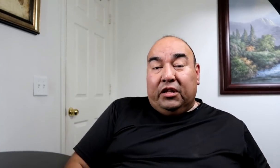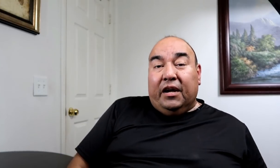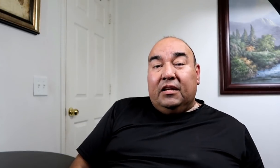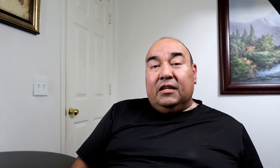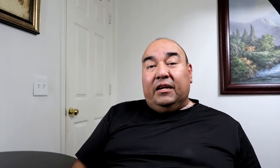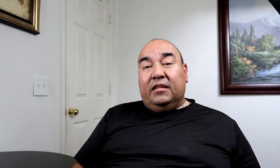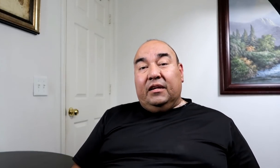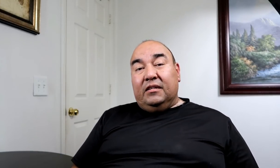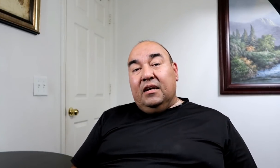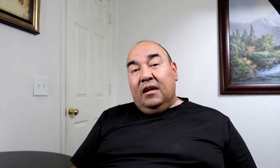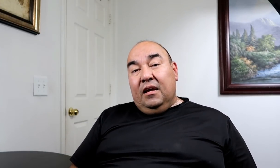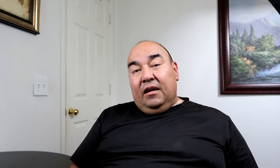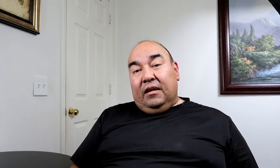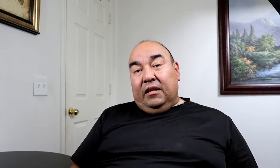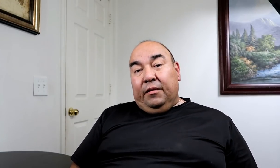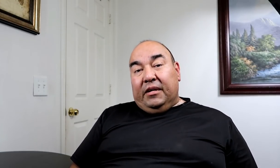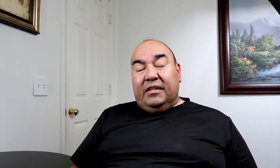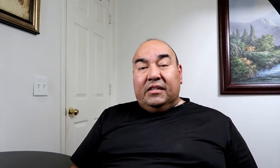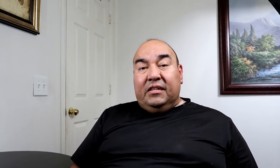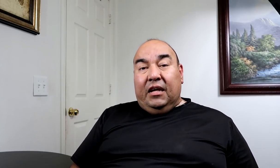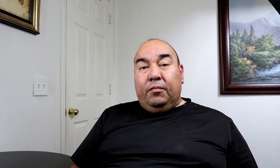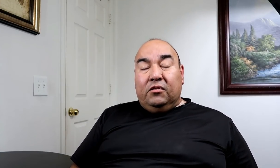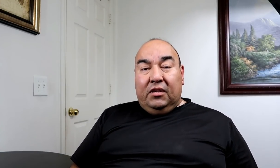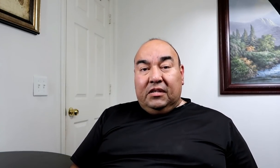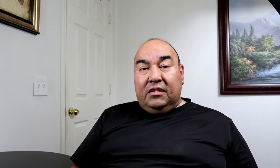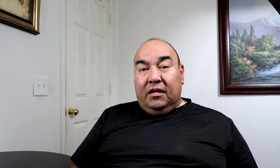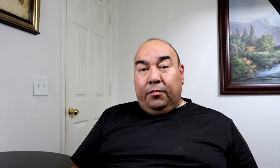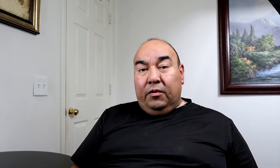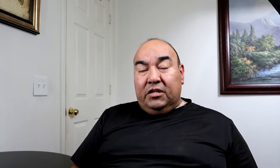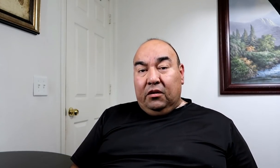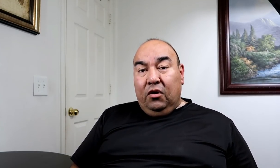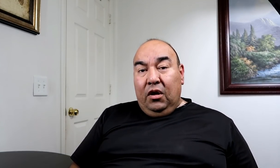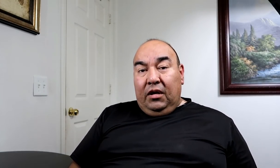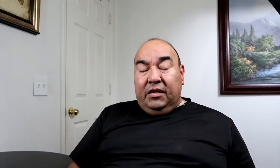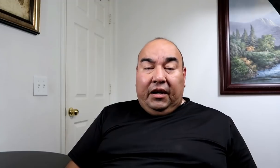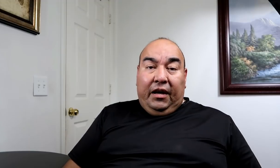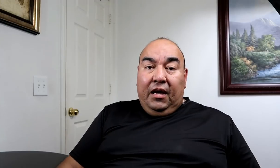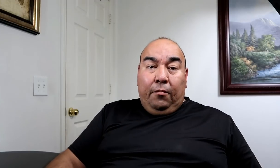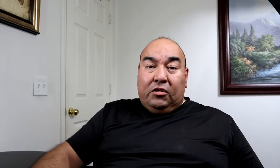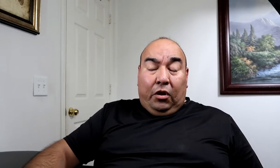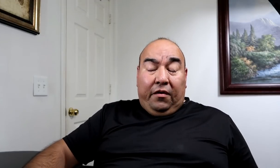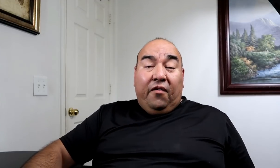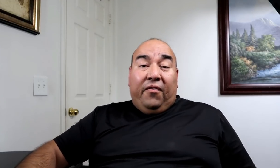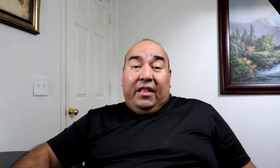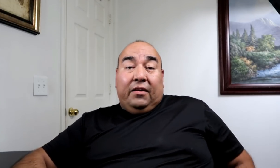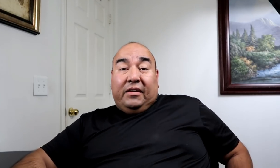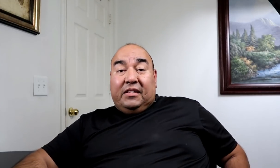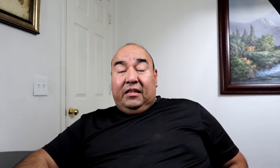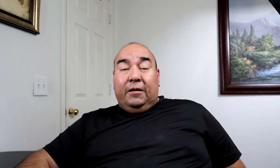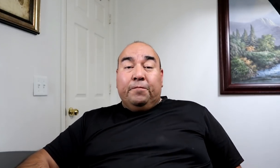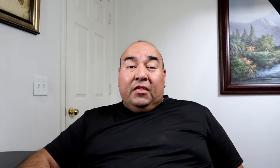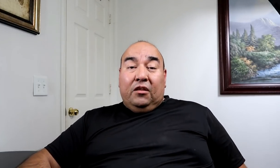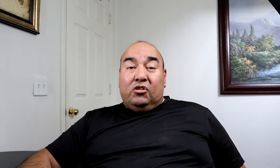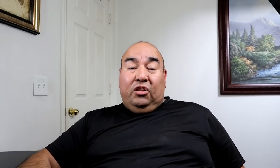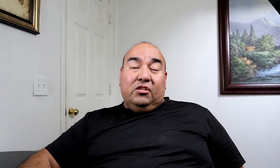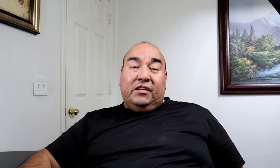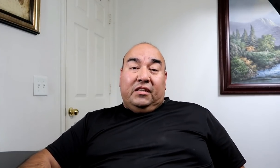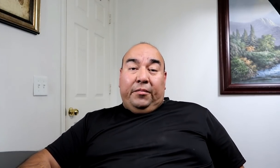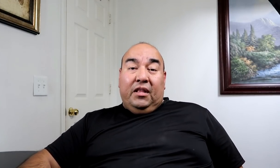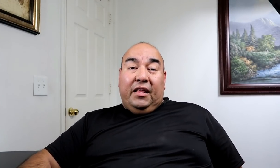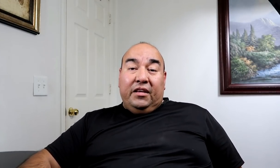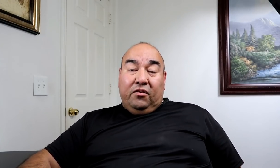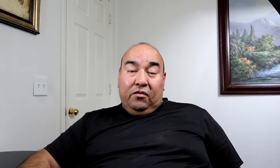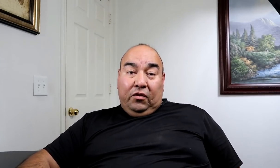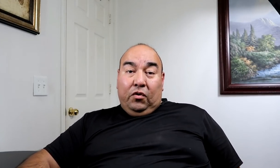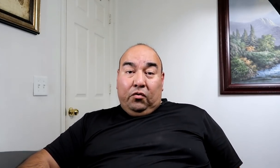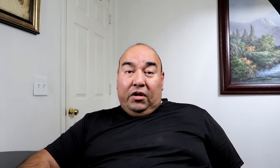más prioritarias. La gente que tiene más necesidad, pues son las que están aprovechando. Así que pues todavía falta bastante. 260